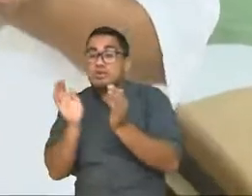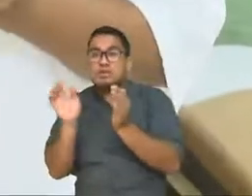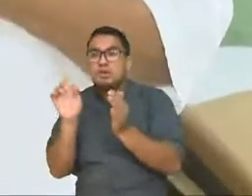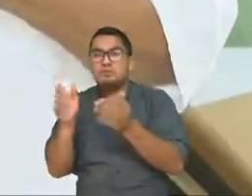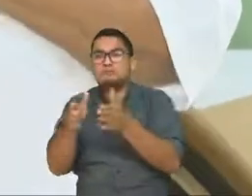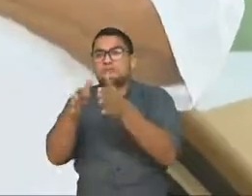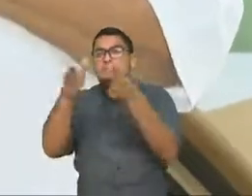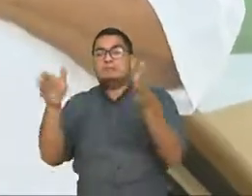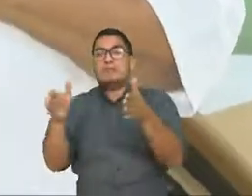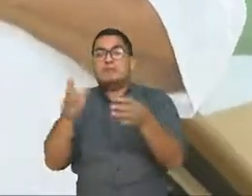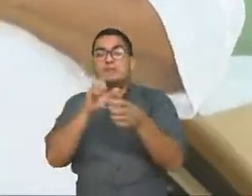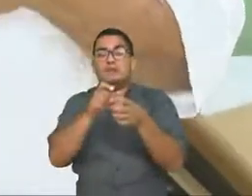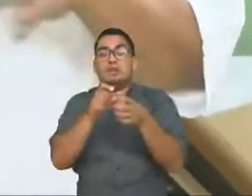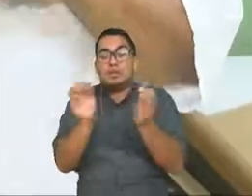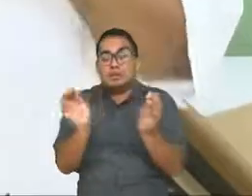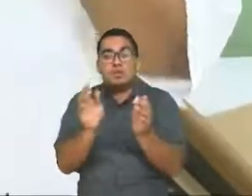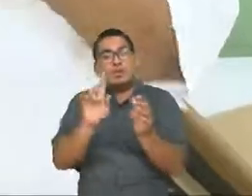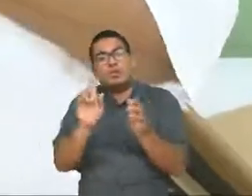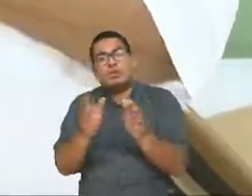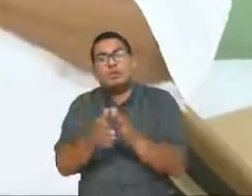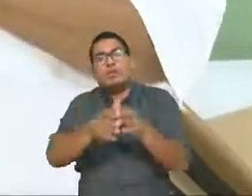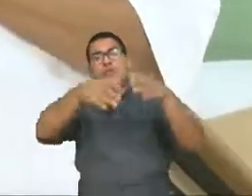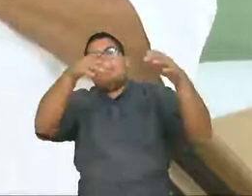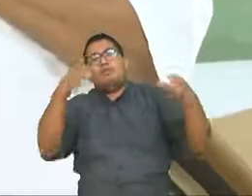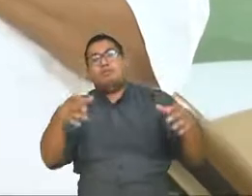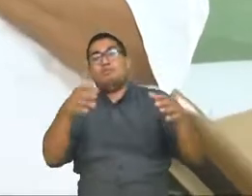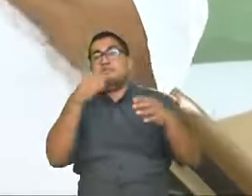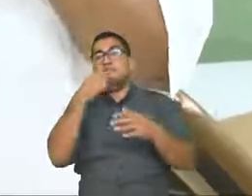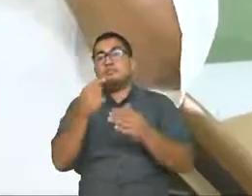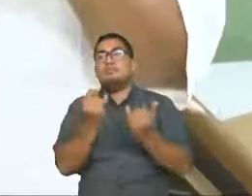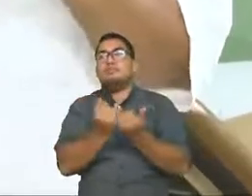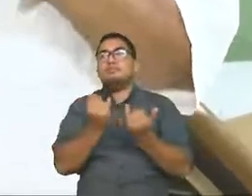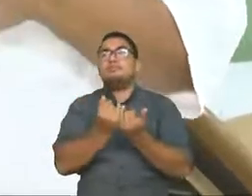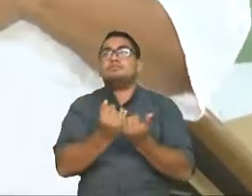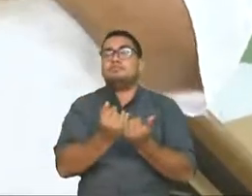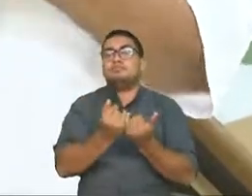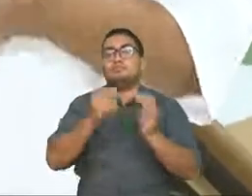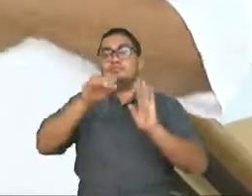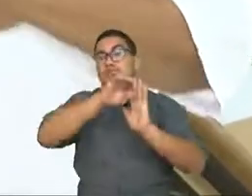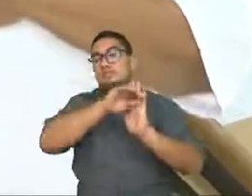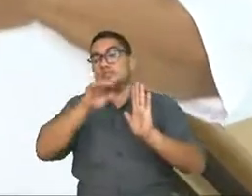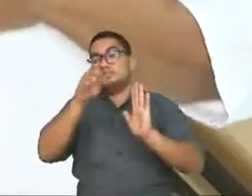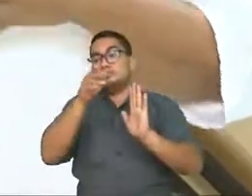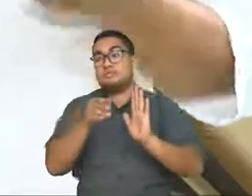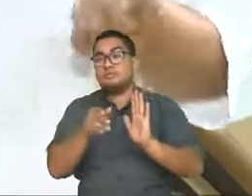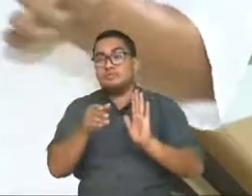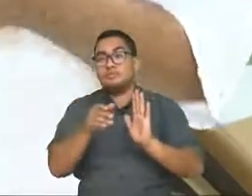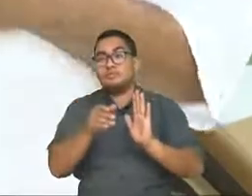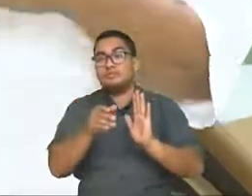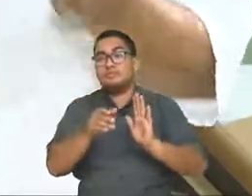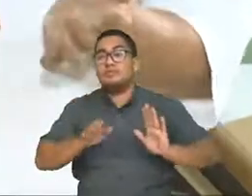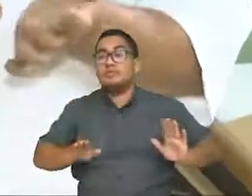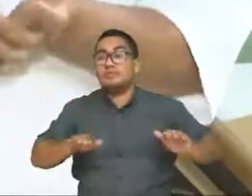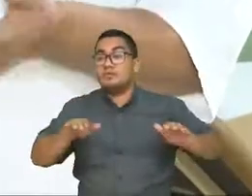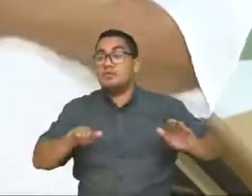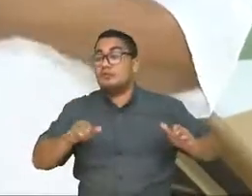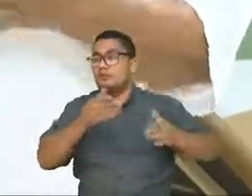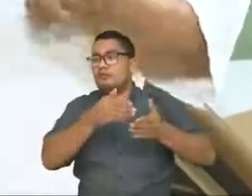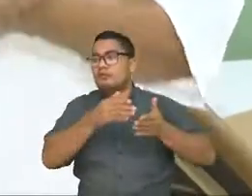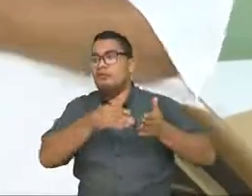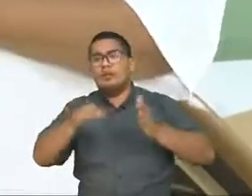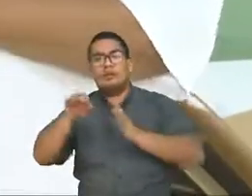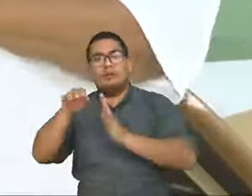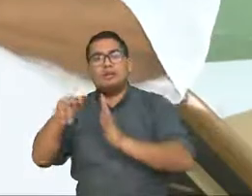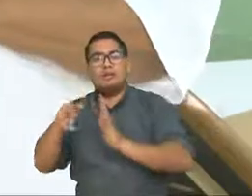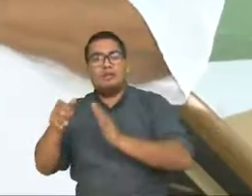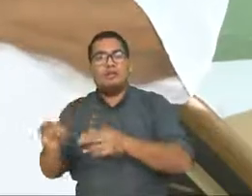cambiarle el inodoro, si es un inodoro muy pequeño. Se mira también su cama, si el paciente se puede trasladar de su cama a su silla o